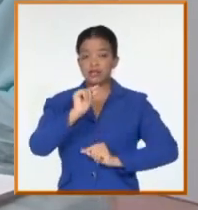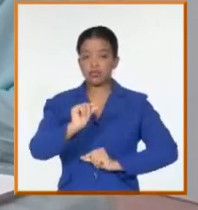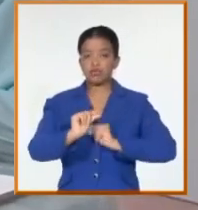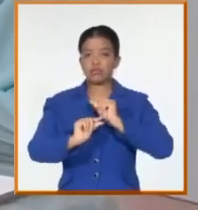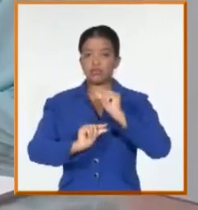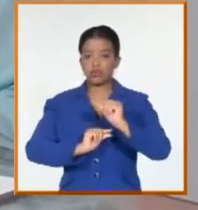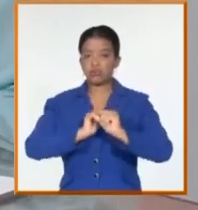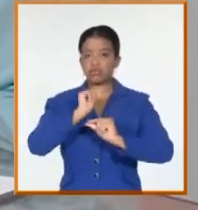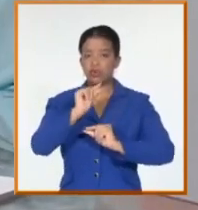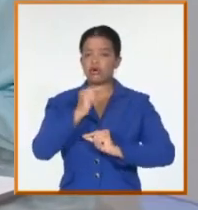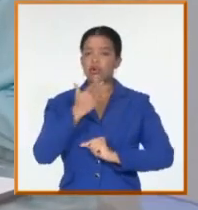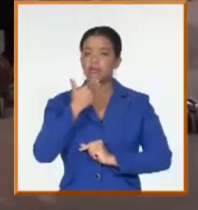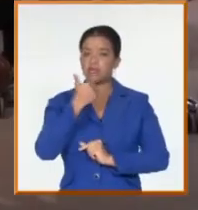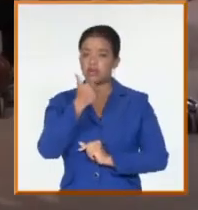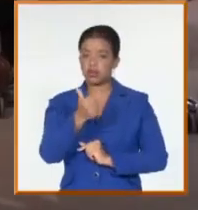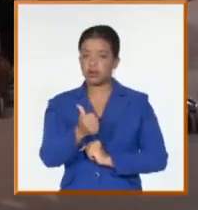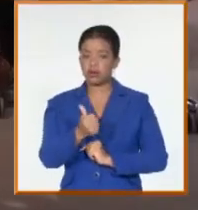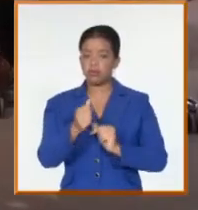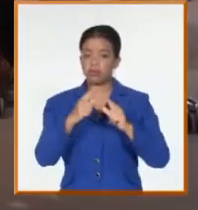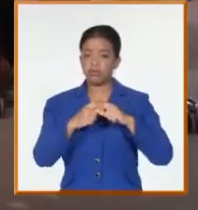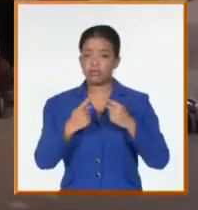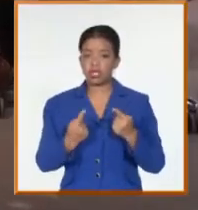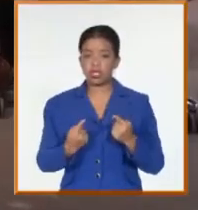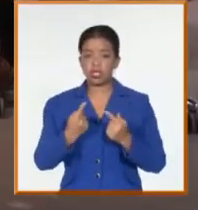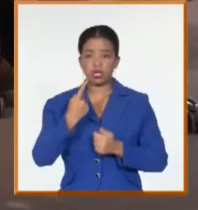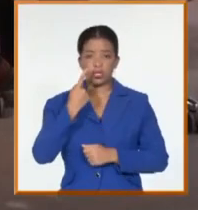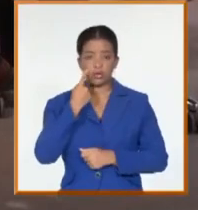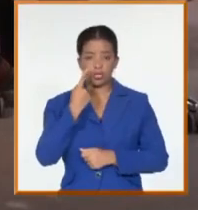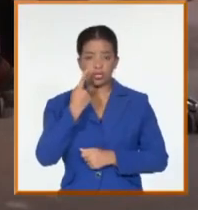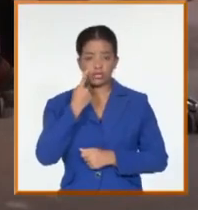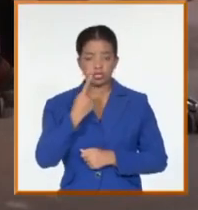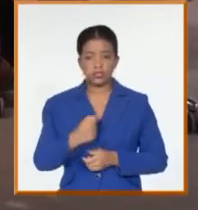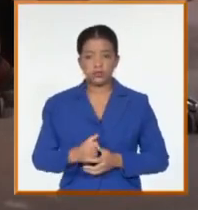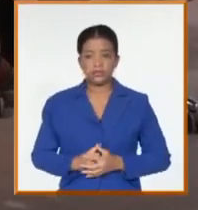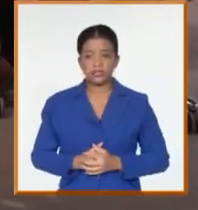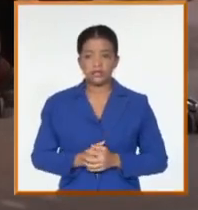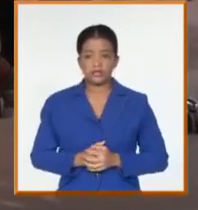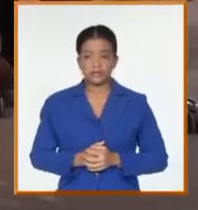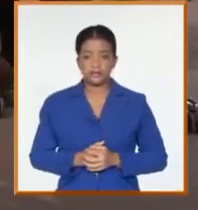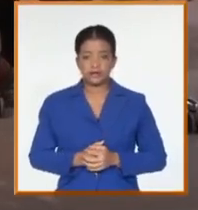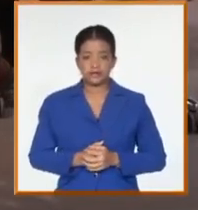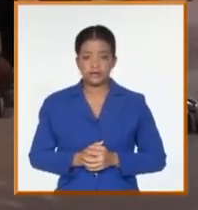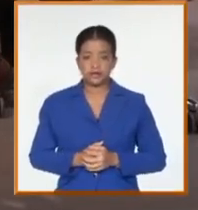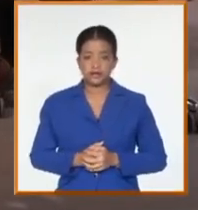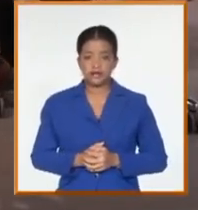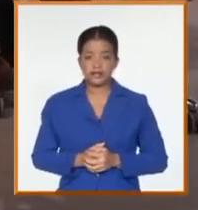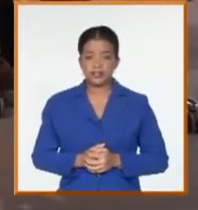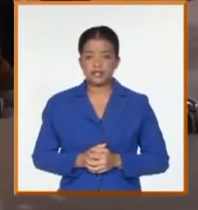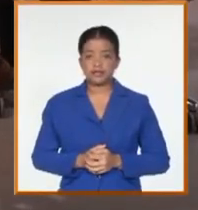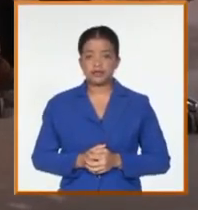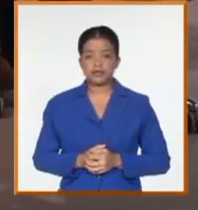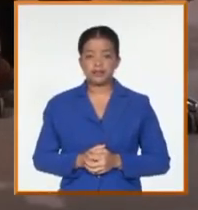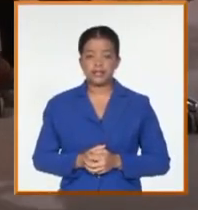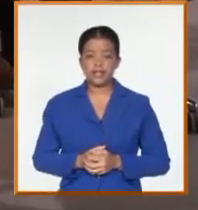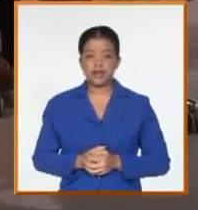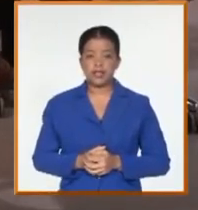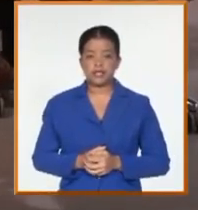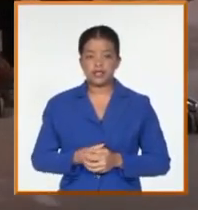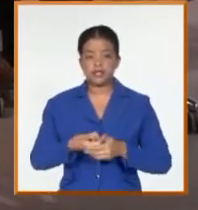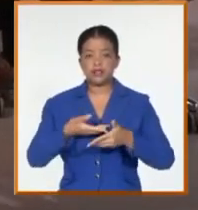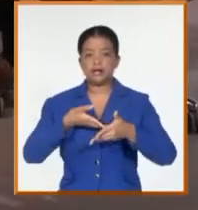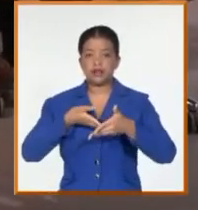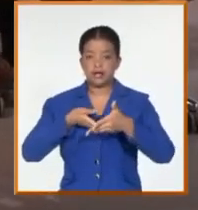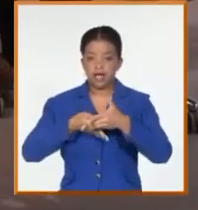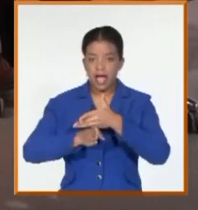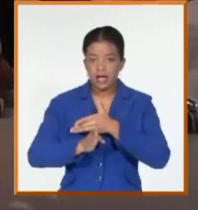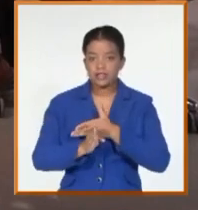A partir de que como todos conocemos es tener acceso y uso a los servicios bancarios tanto en